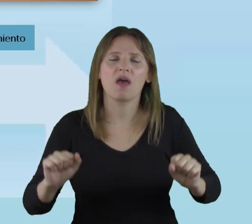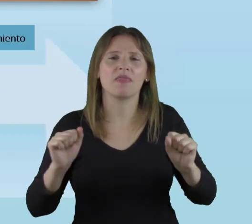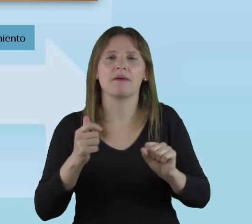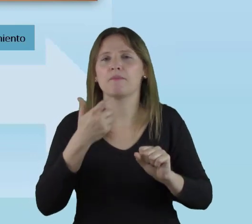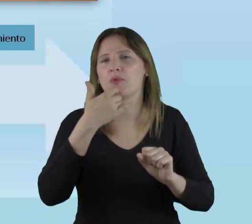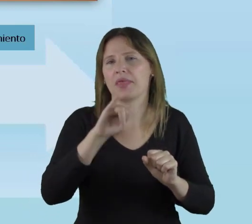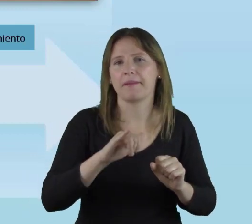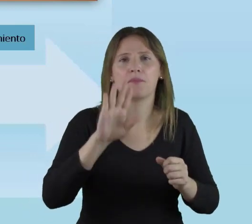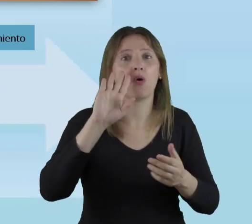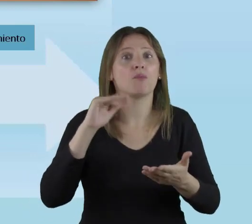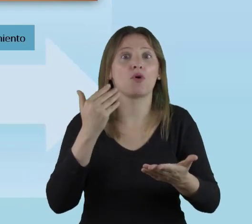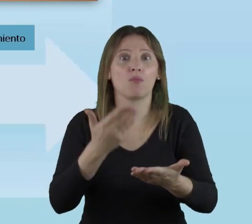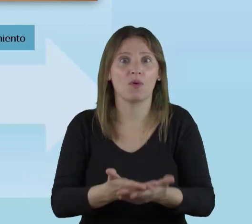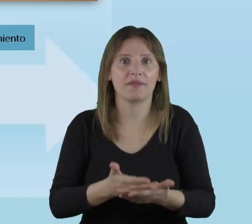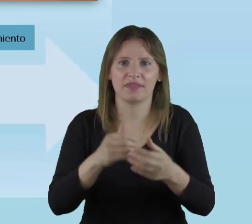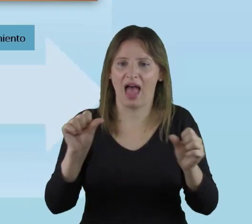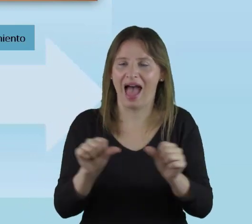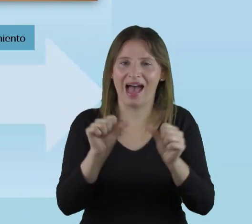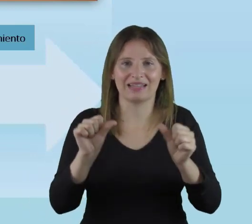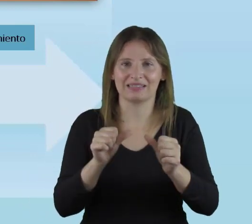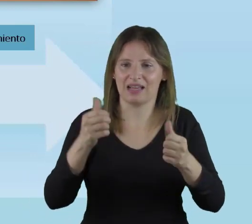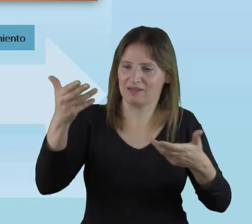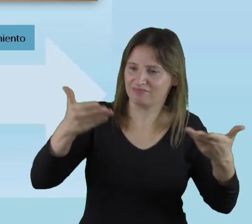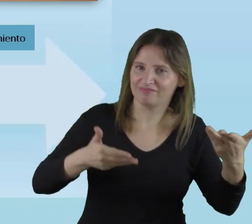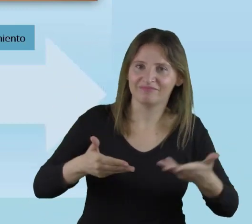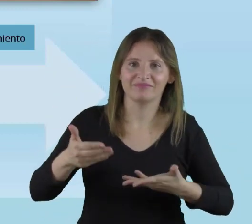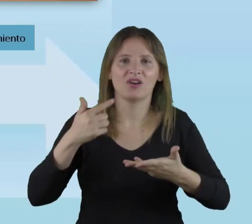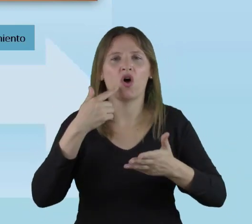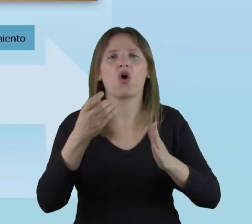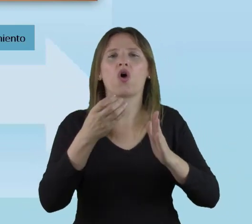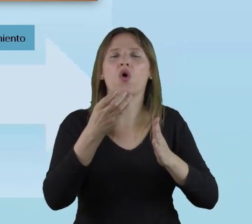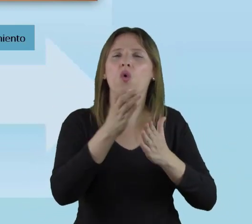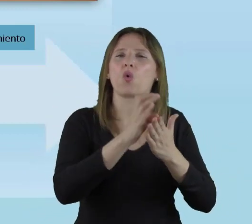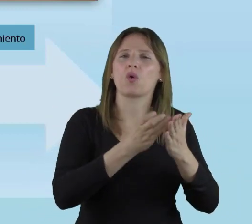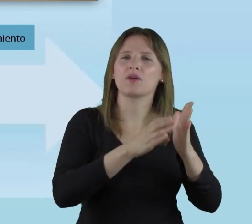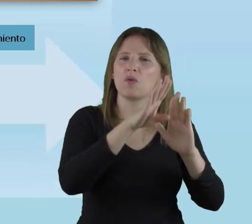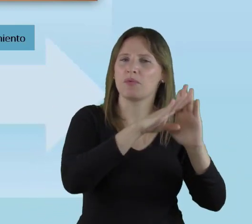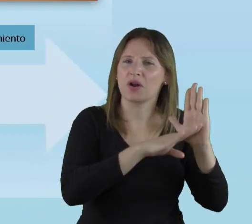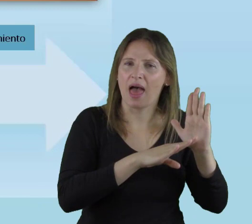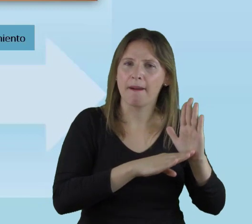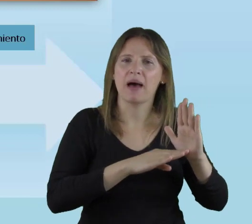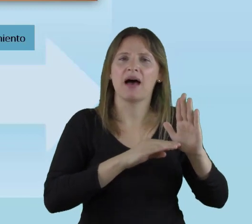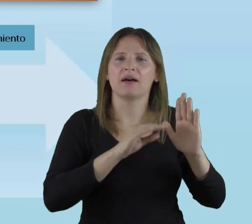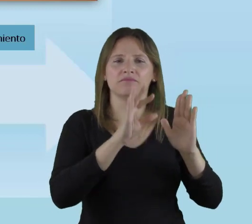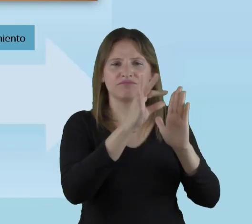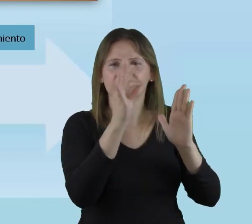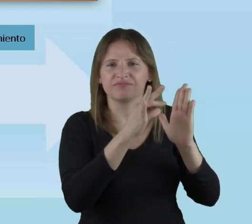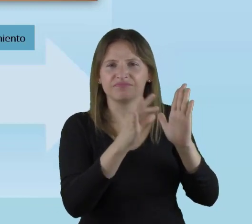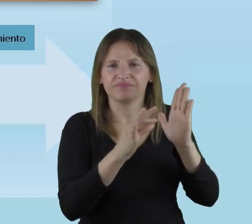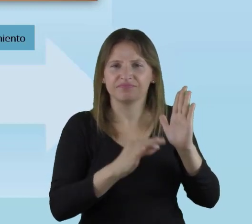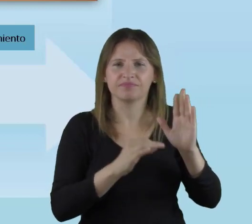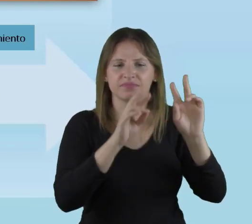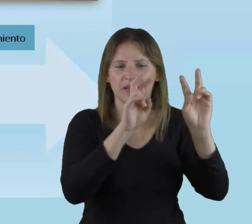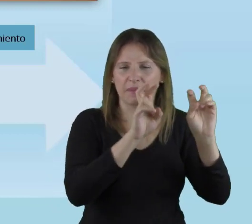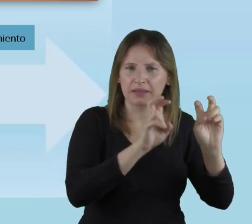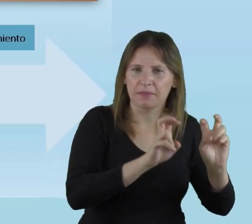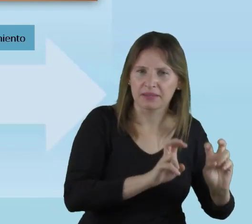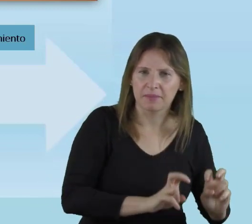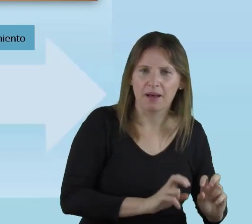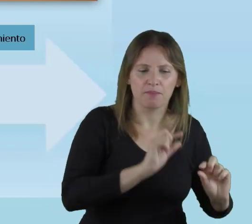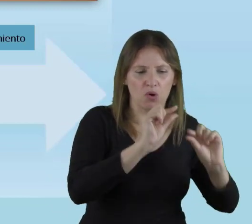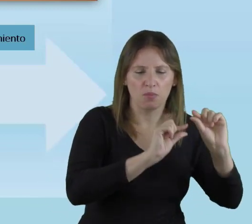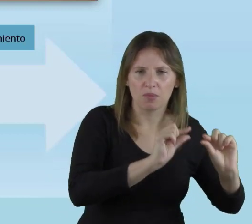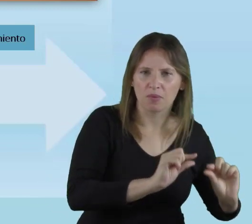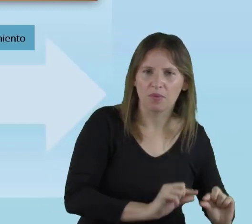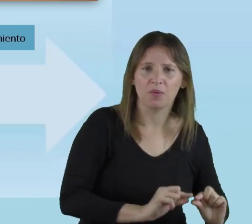También podemos desdoblar las propuestas o el currículo que tenemos, podemos irlo dando por partes.